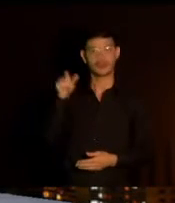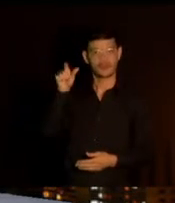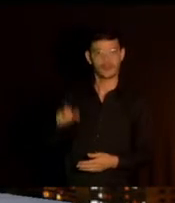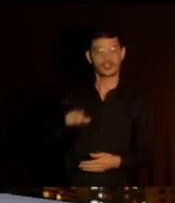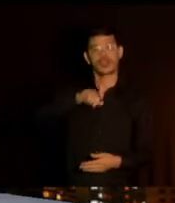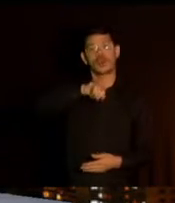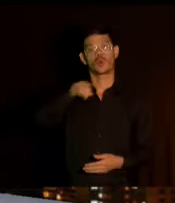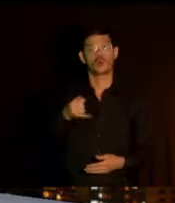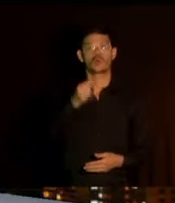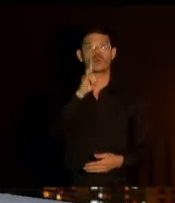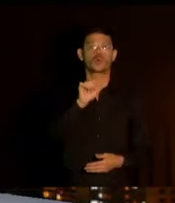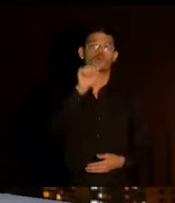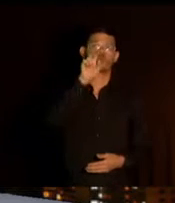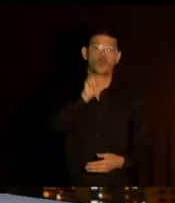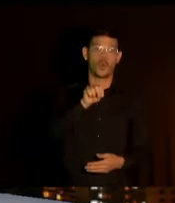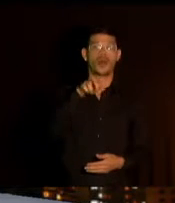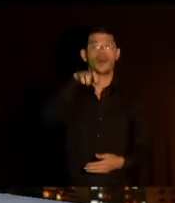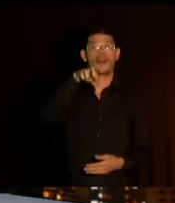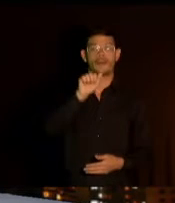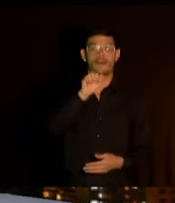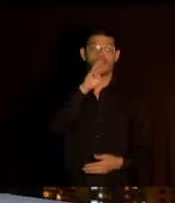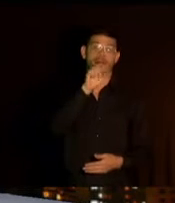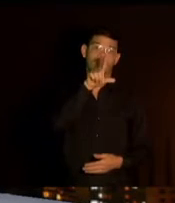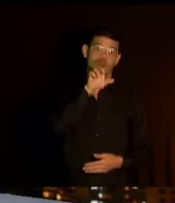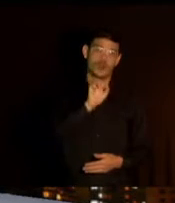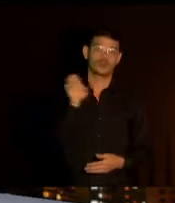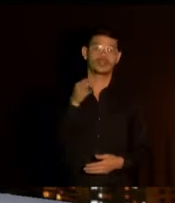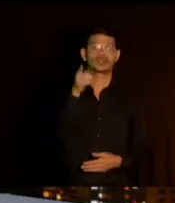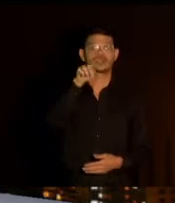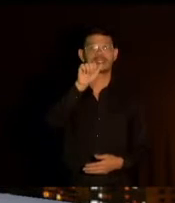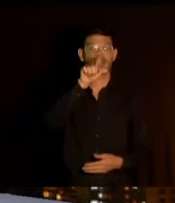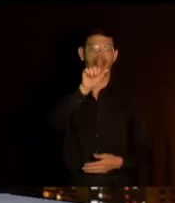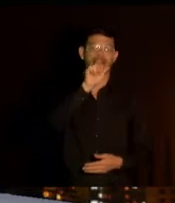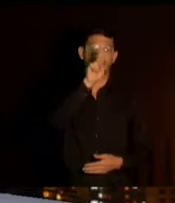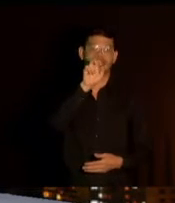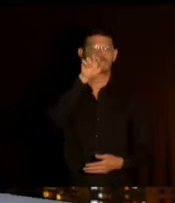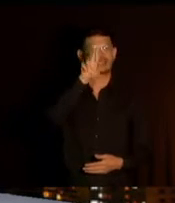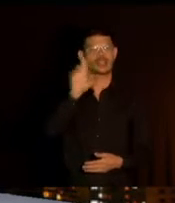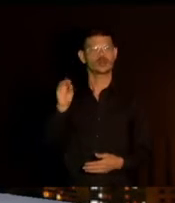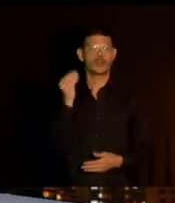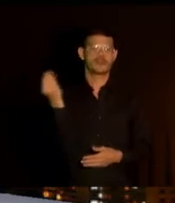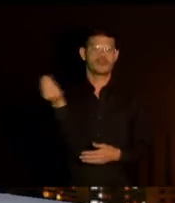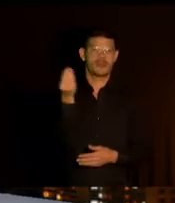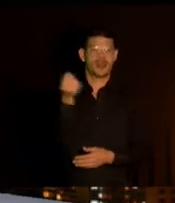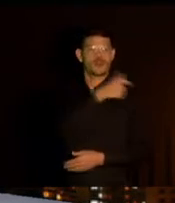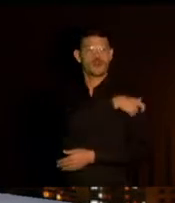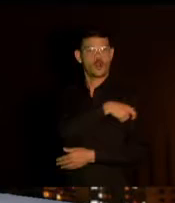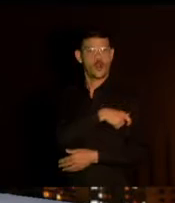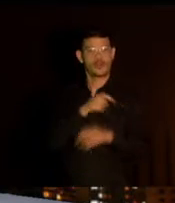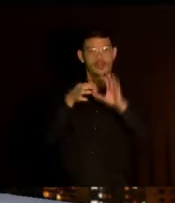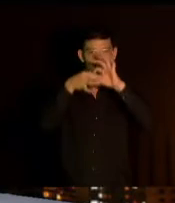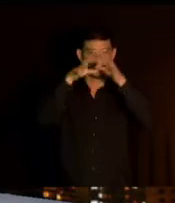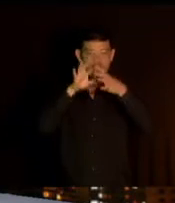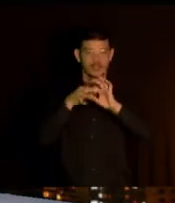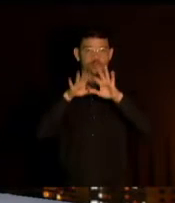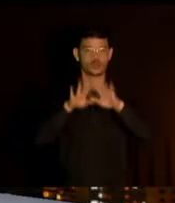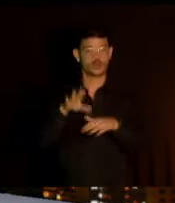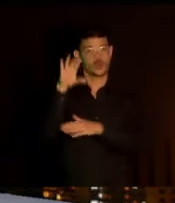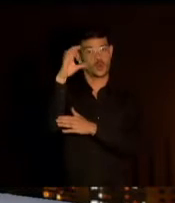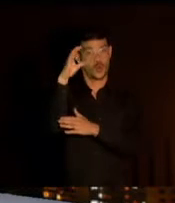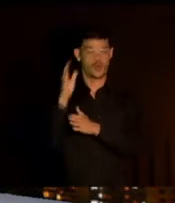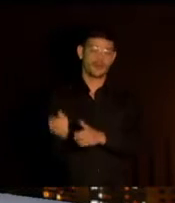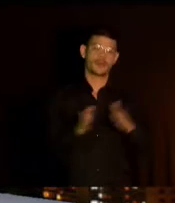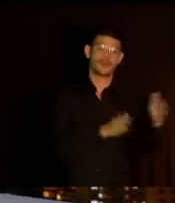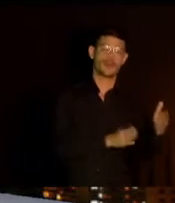del Comité Paralímpico Internacional, Pedro Mejía, miembro del Comité Ejecutivo del Comité Paralímpico de las Américas